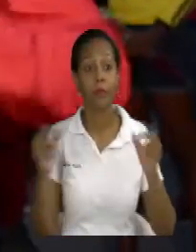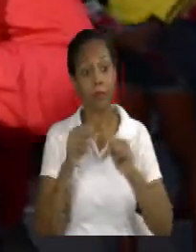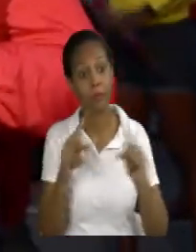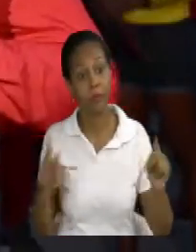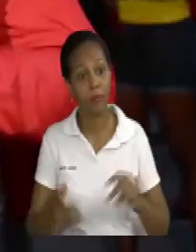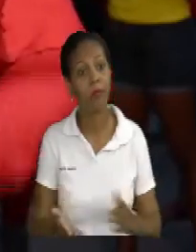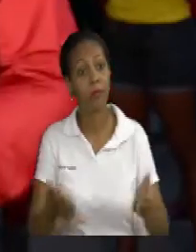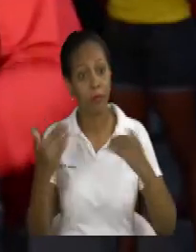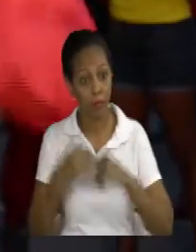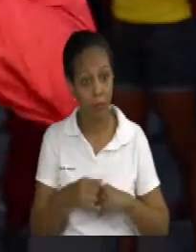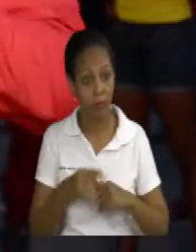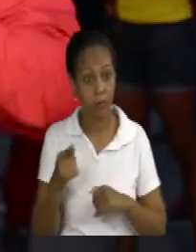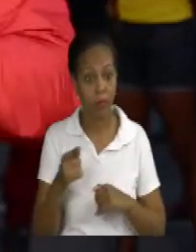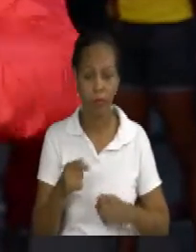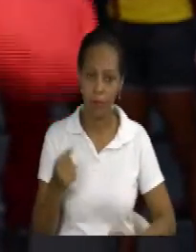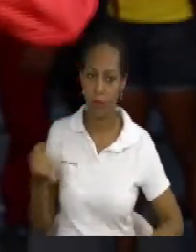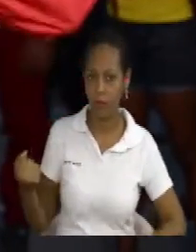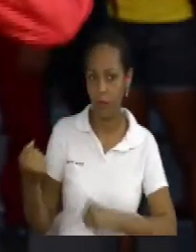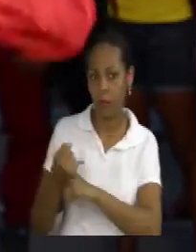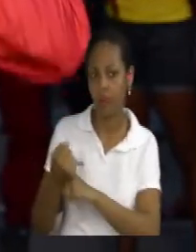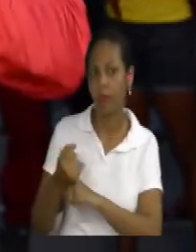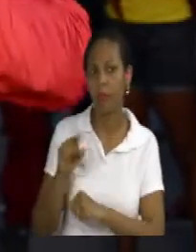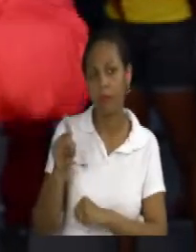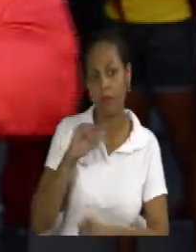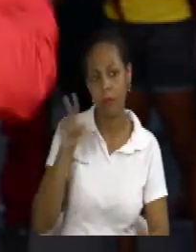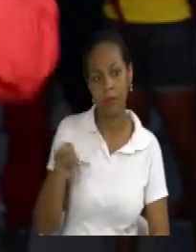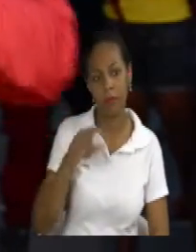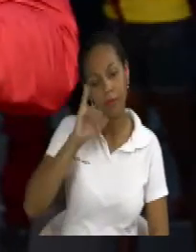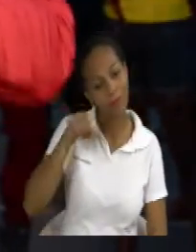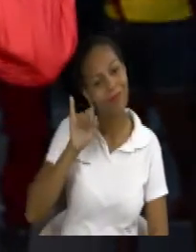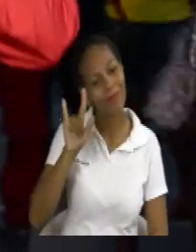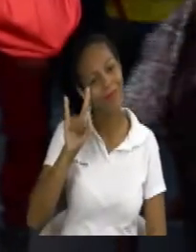se conviertan en julianista, julianista por su familia,